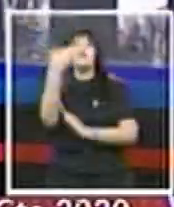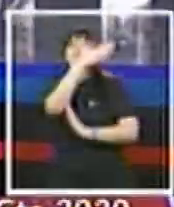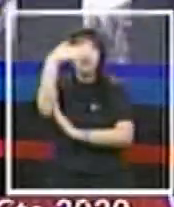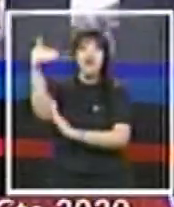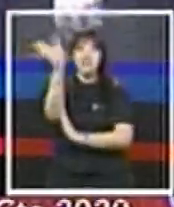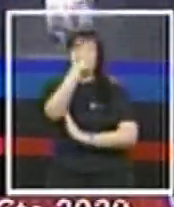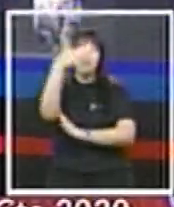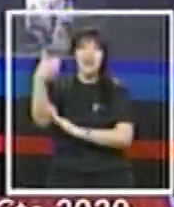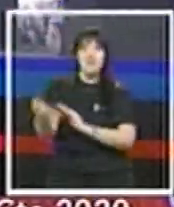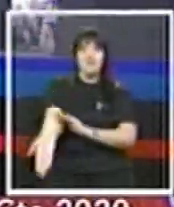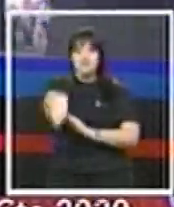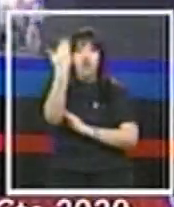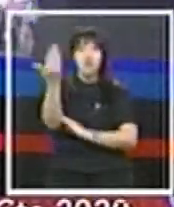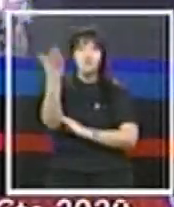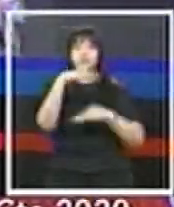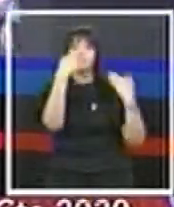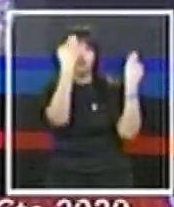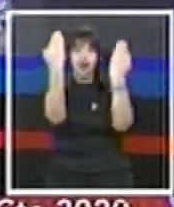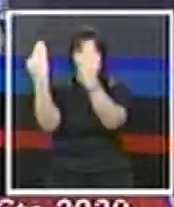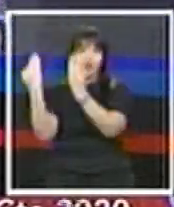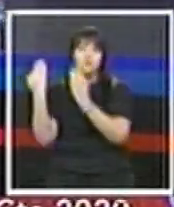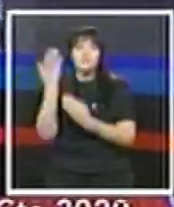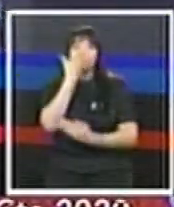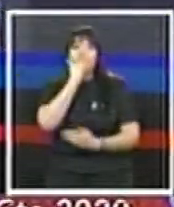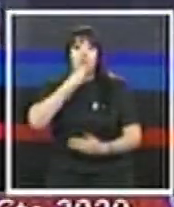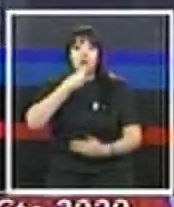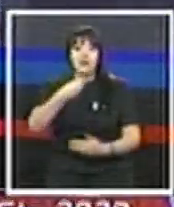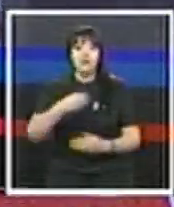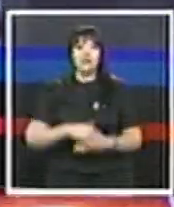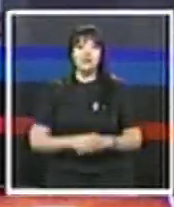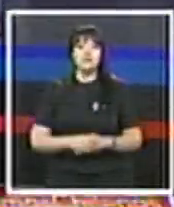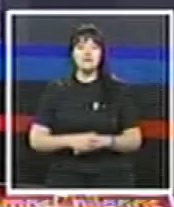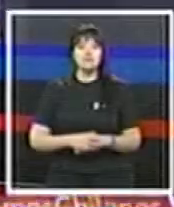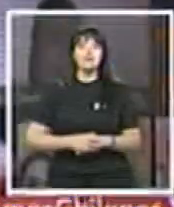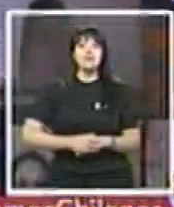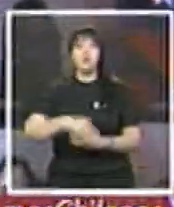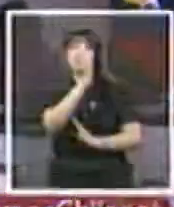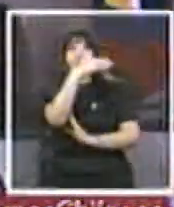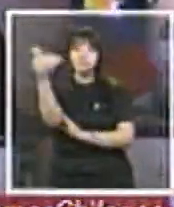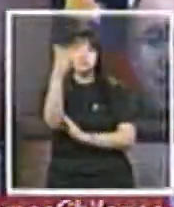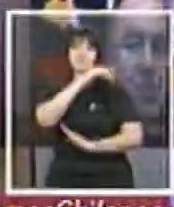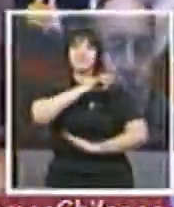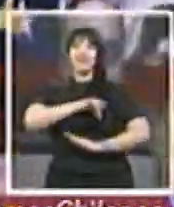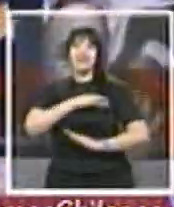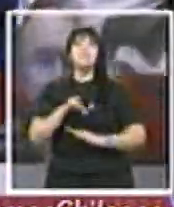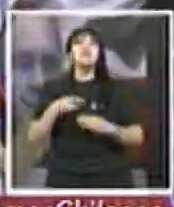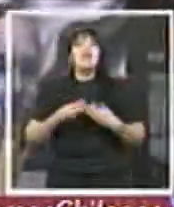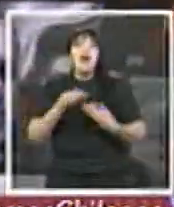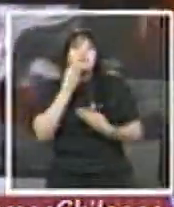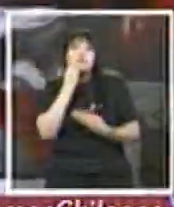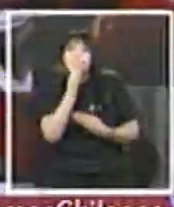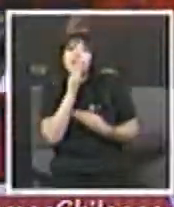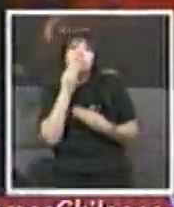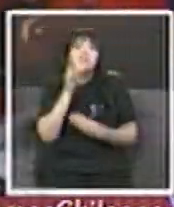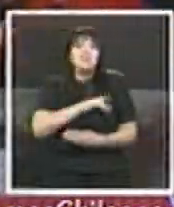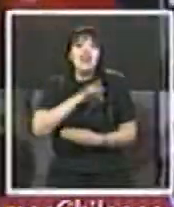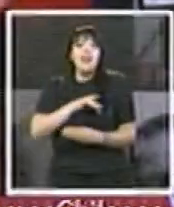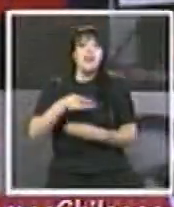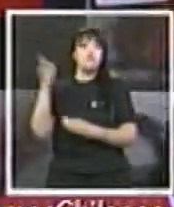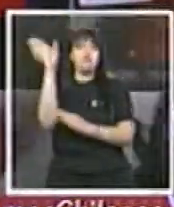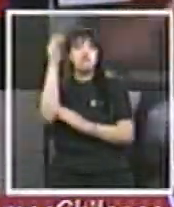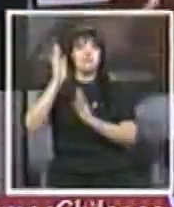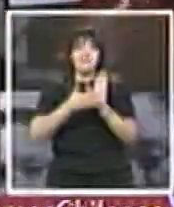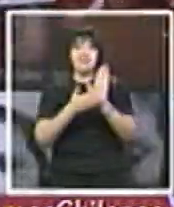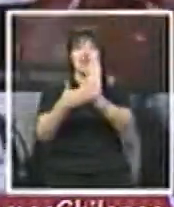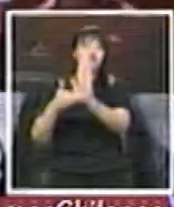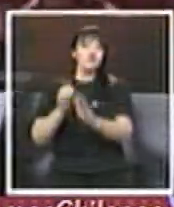banderas. Vamos, los mira, saludo. Qué bonito, mira. Qué maravilla. Con banderas chilenas, con servilleta, mira una servilleta chilena. Hay de todo,